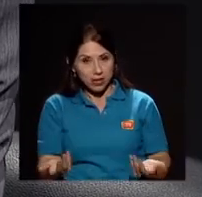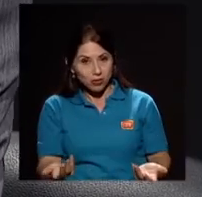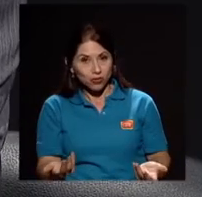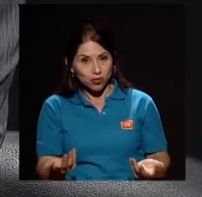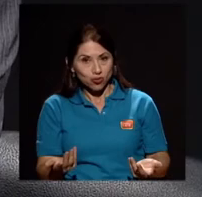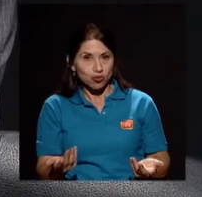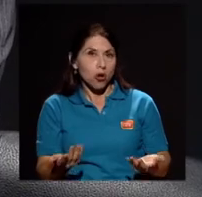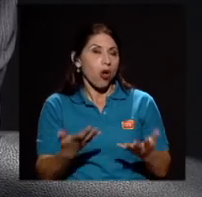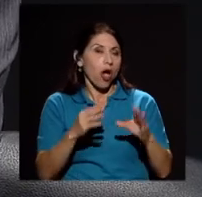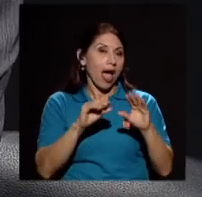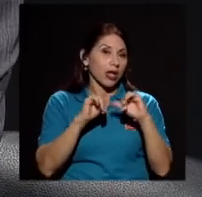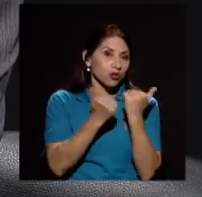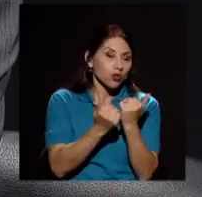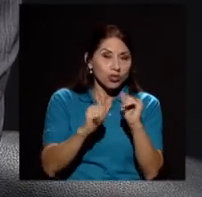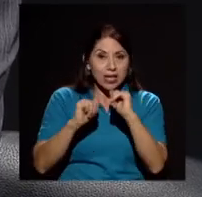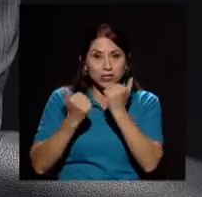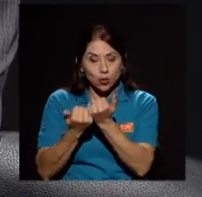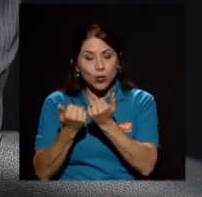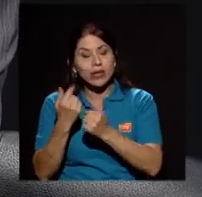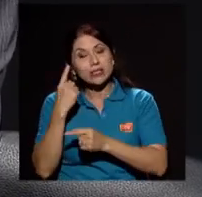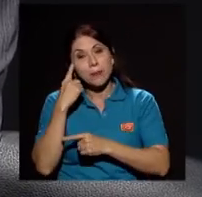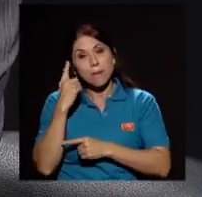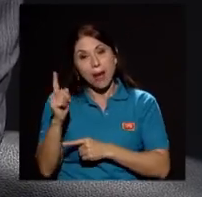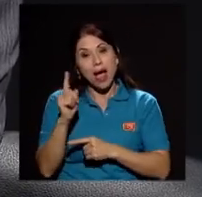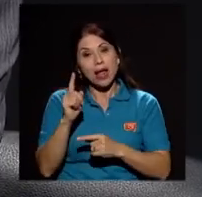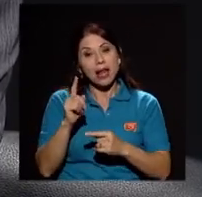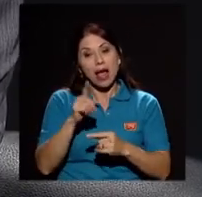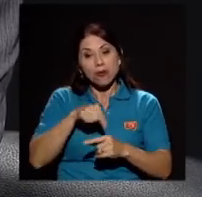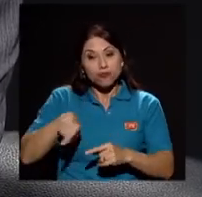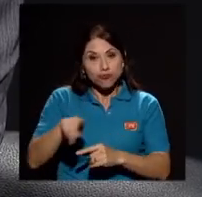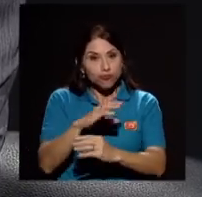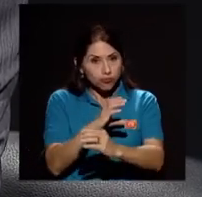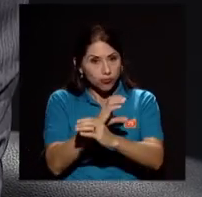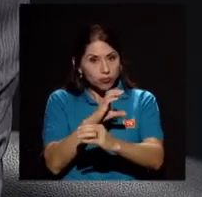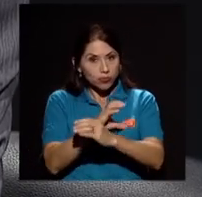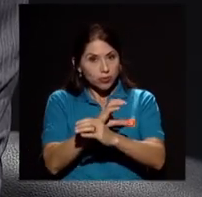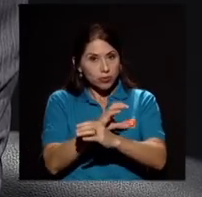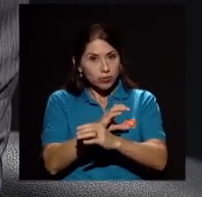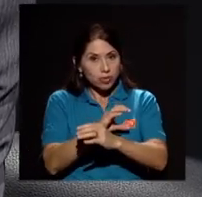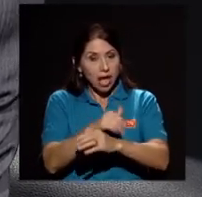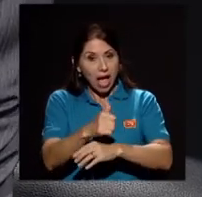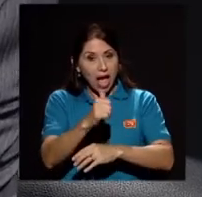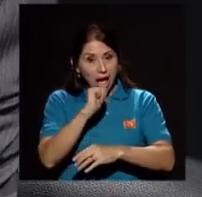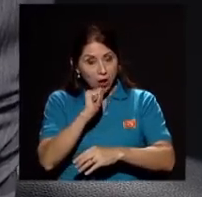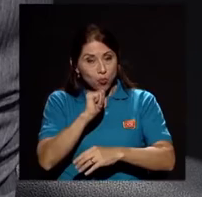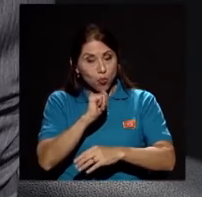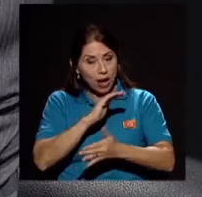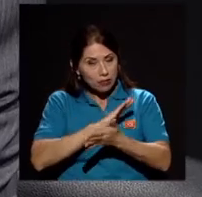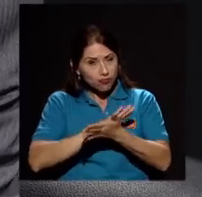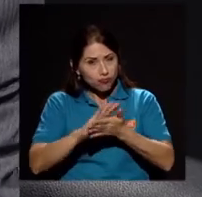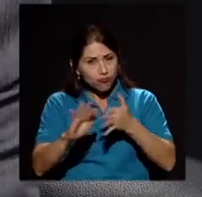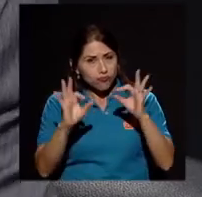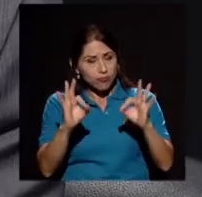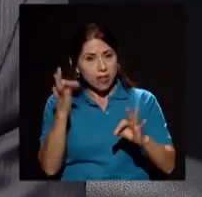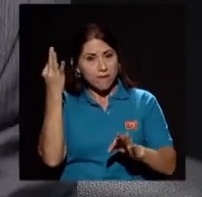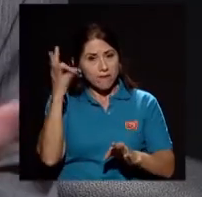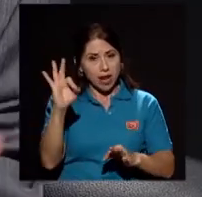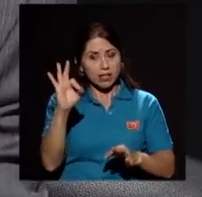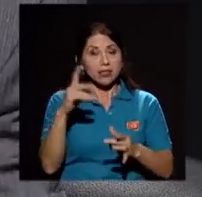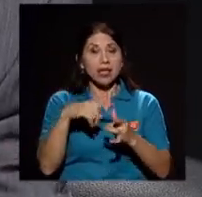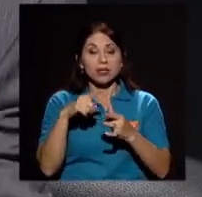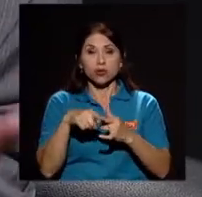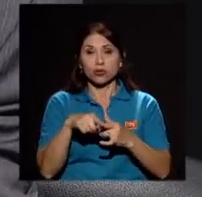asociaciones de la pérdida de la calidad del agua en función entonces bueno puede ser